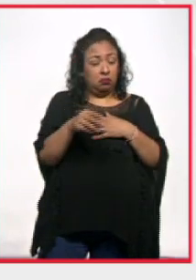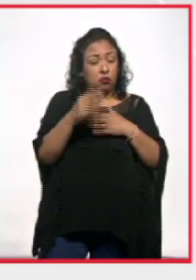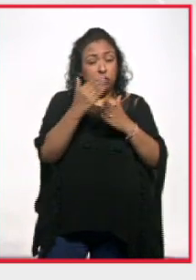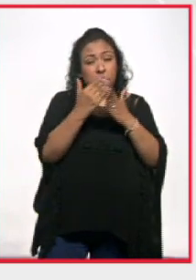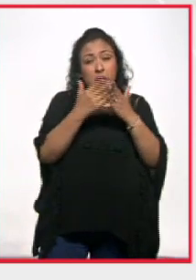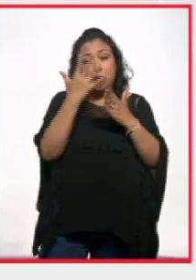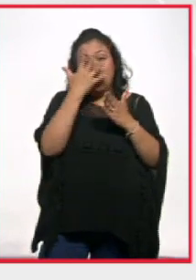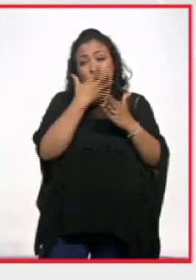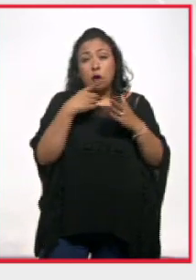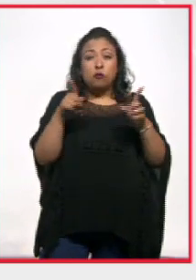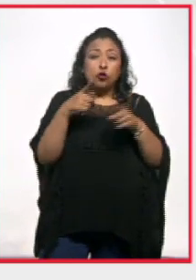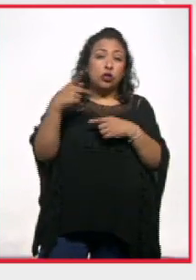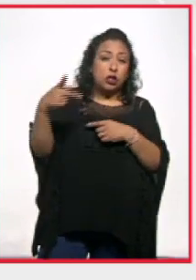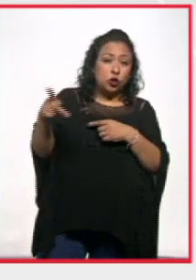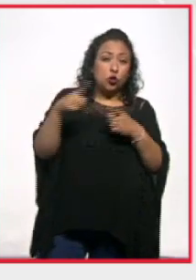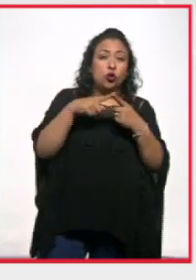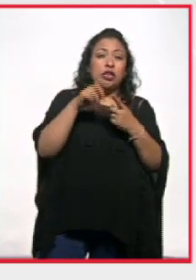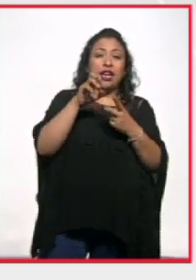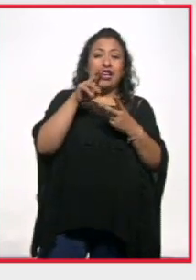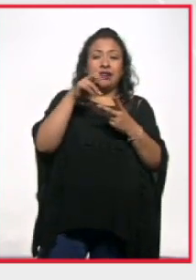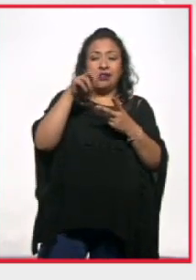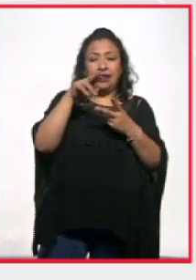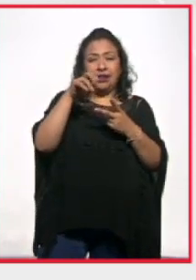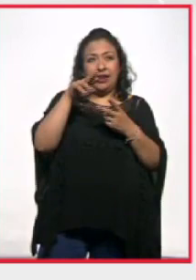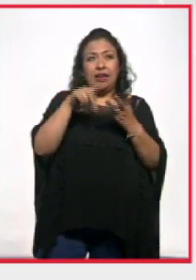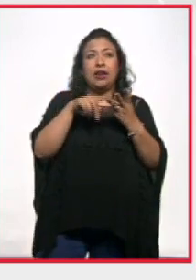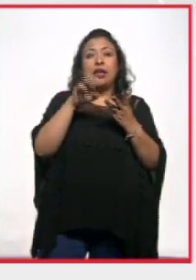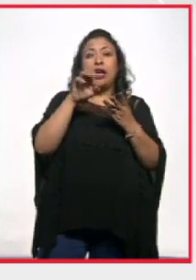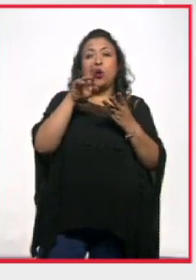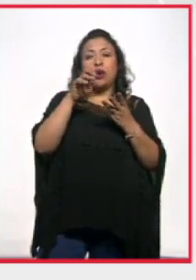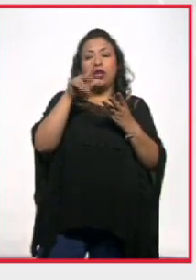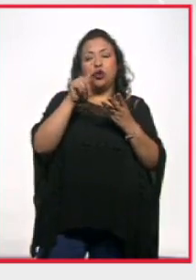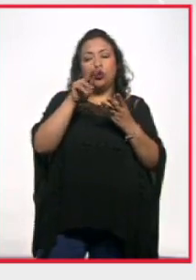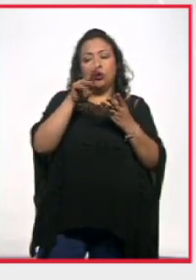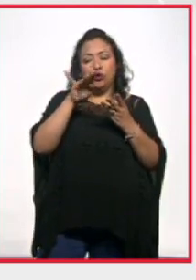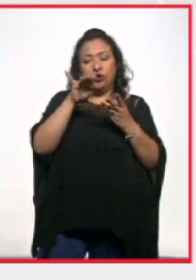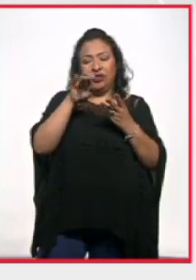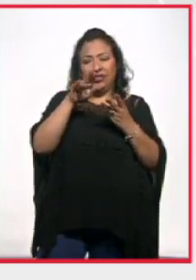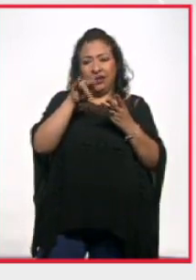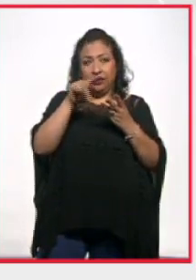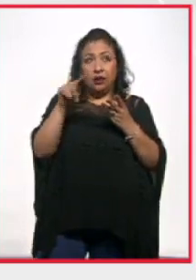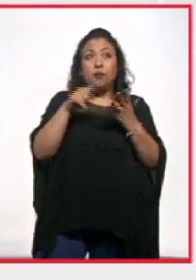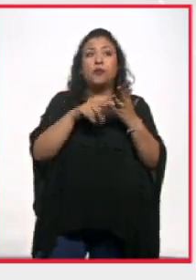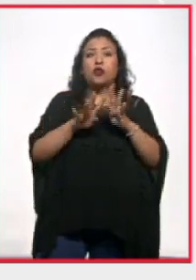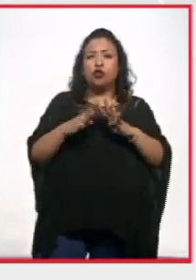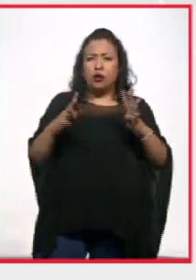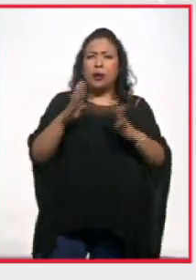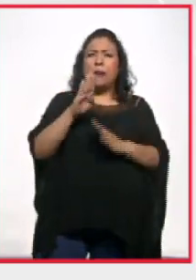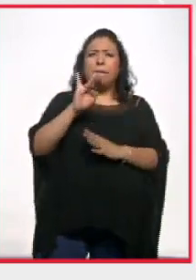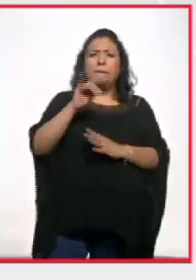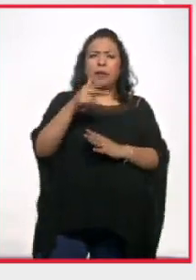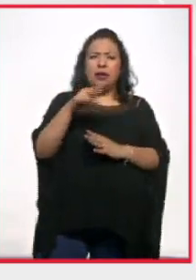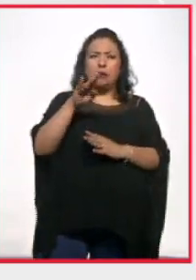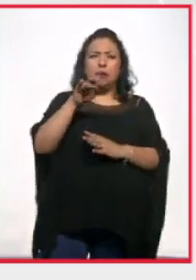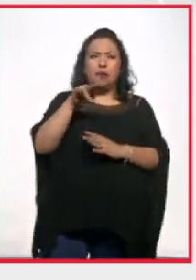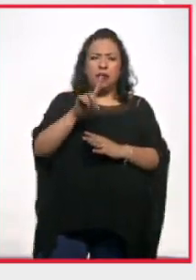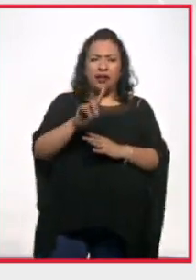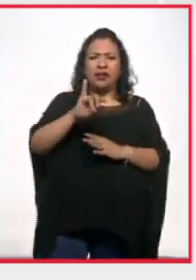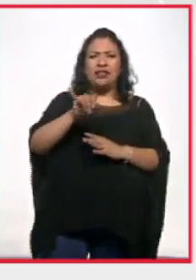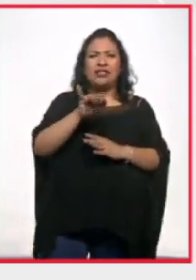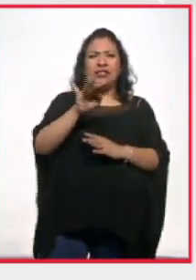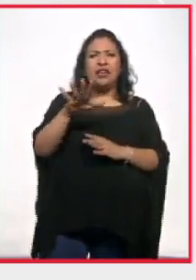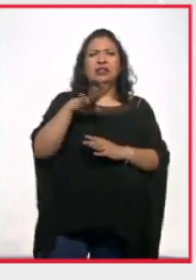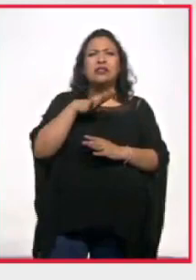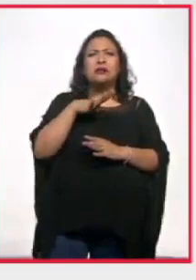delicioso. Música suya, música de Enrique Neri y música de Eugenio Toussaint. Y la orquesta es, sí, una big band de jazz, pero como con